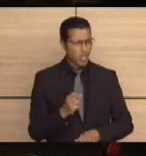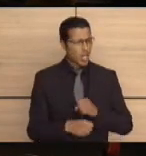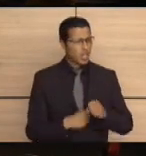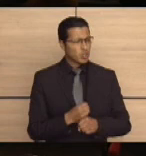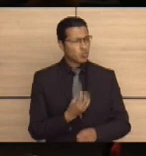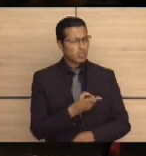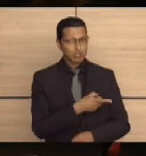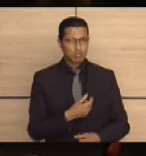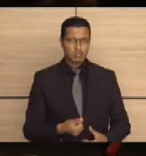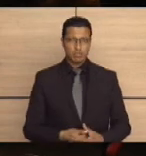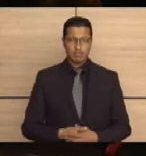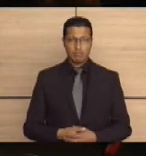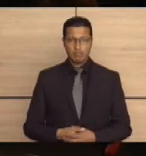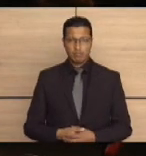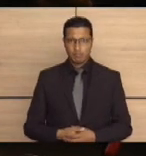Uy.